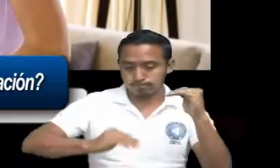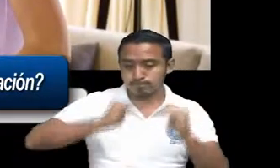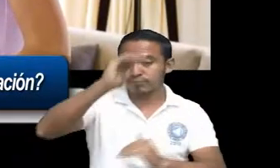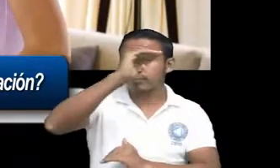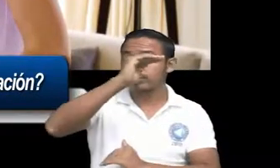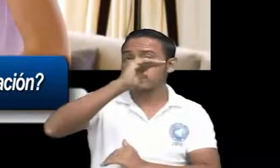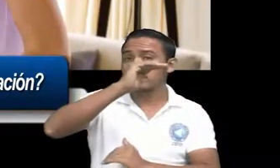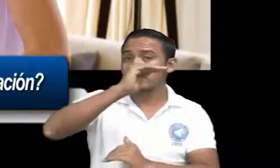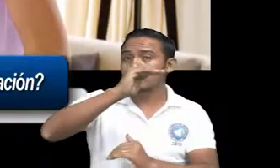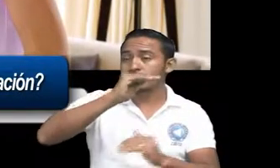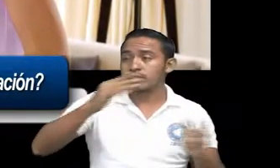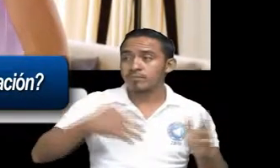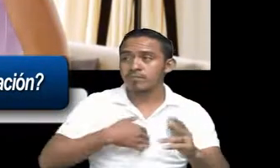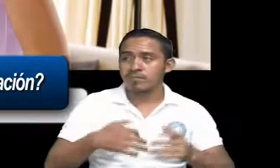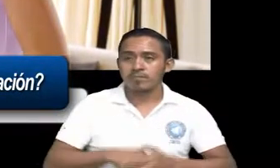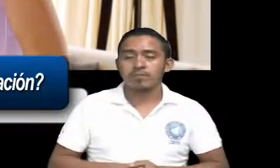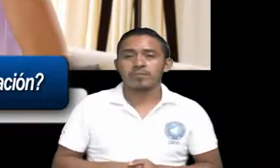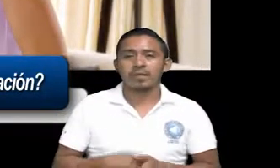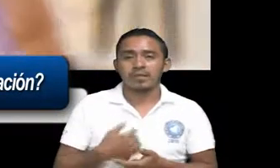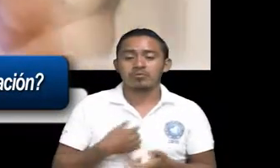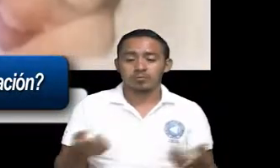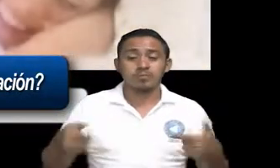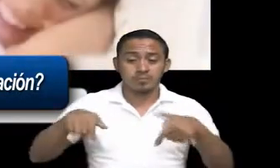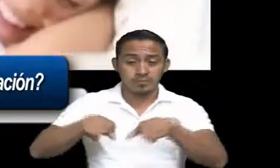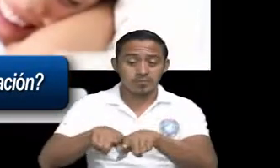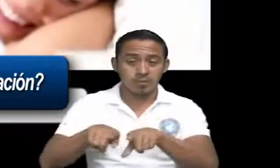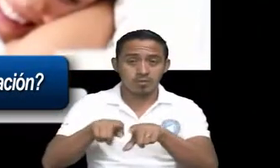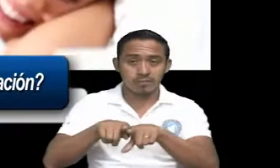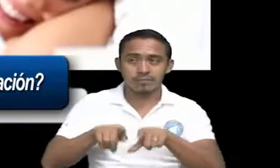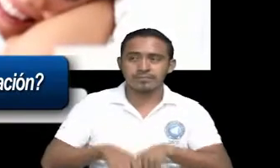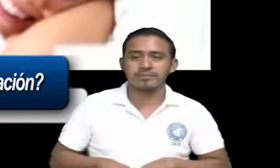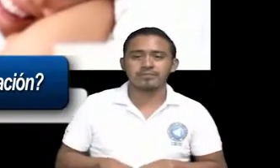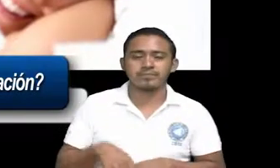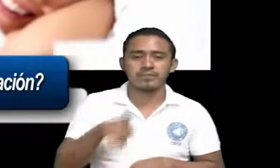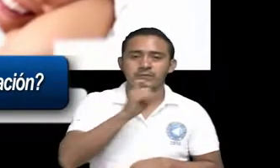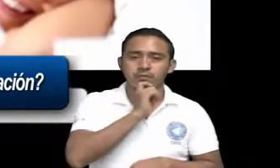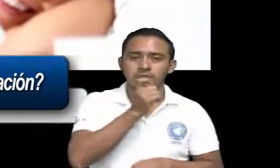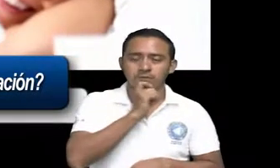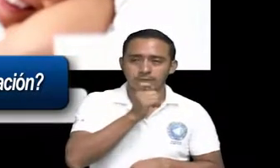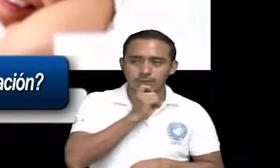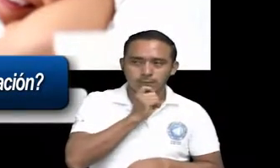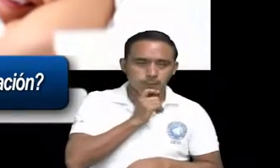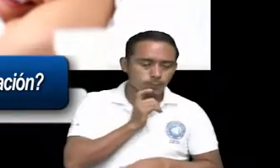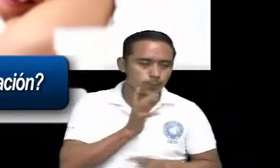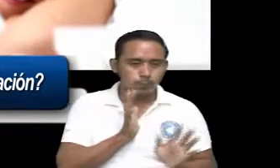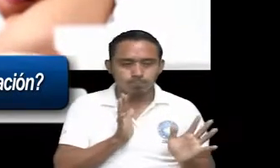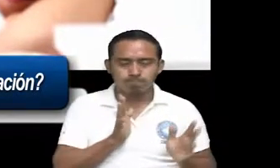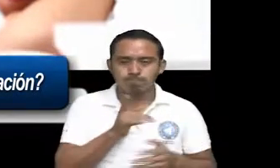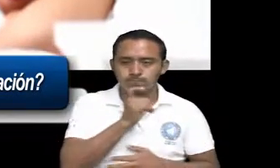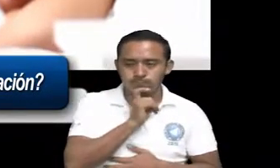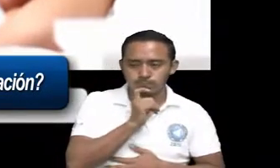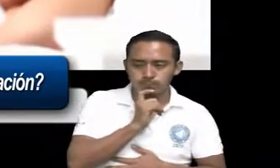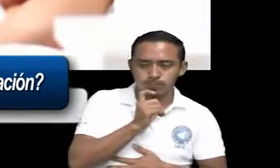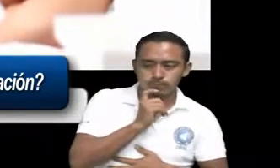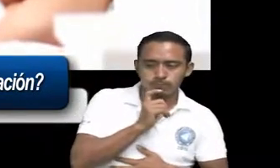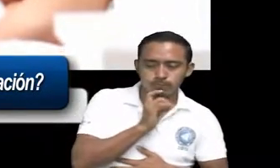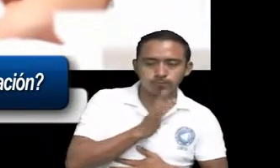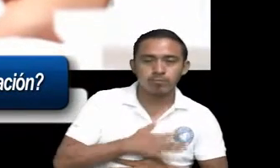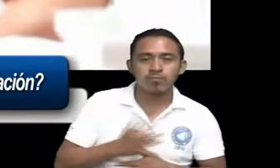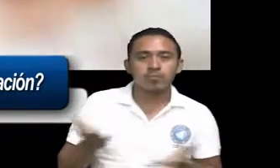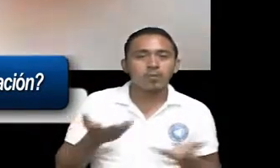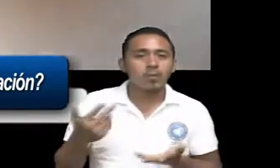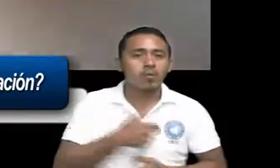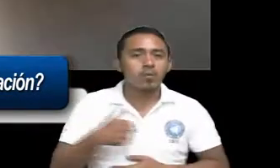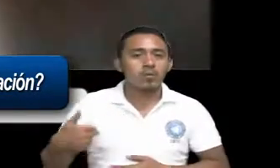¿Cuál sería el límite? De que si ya estoy con una pareja y se está dando este celo con mi pareja, ¿de qué manera